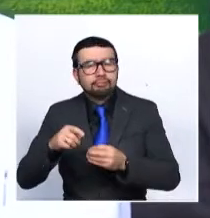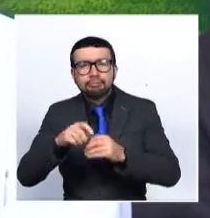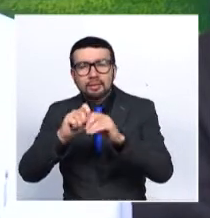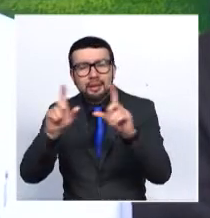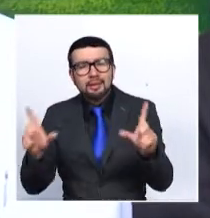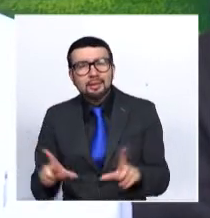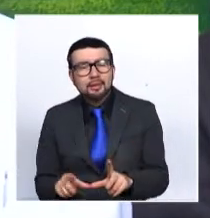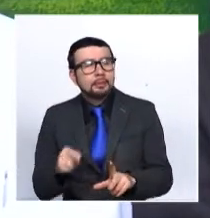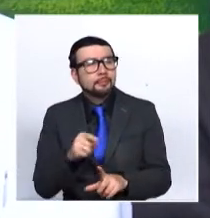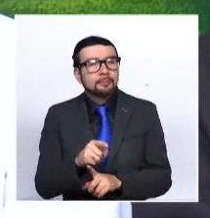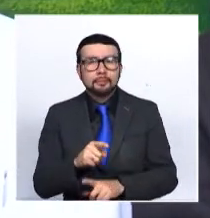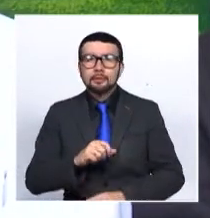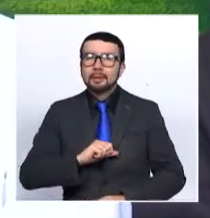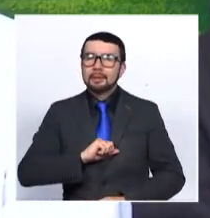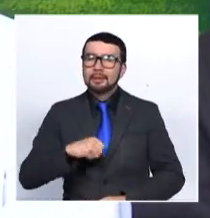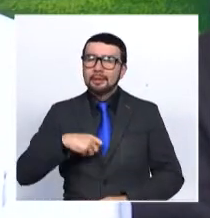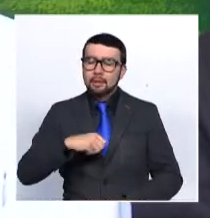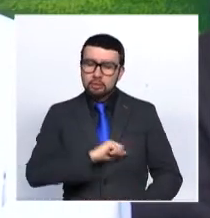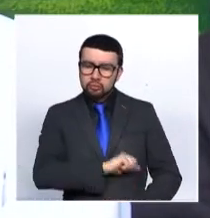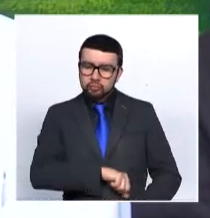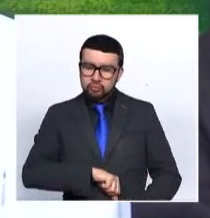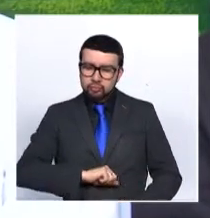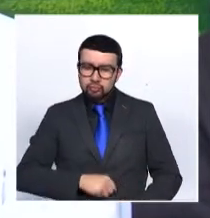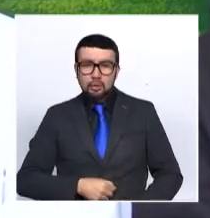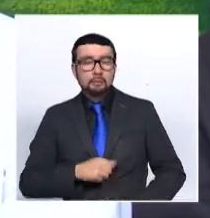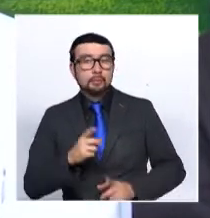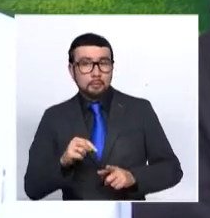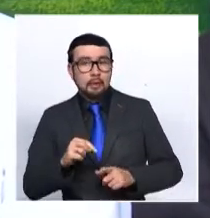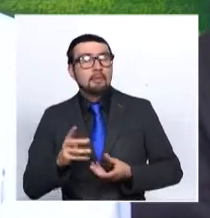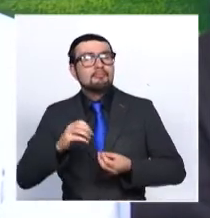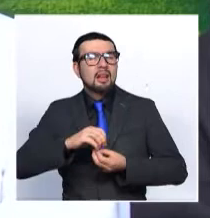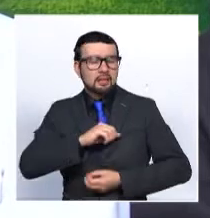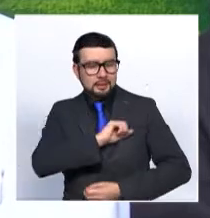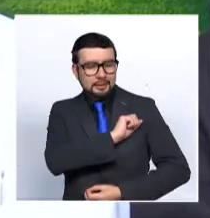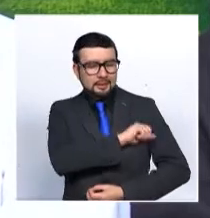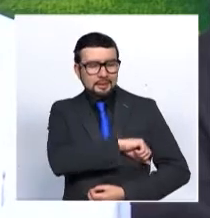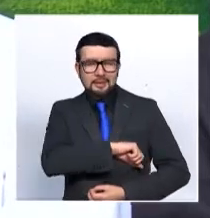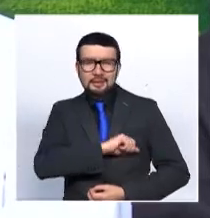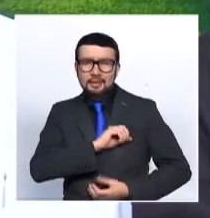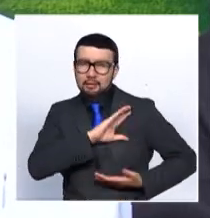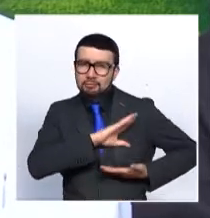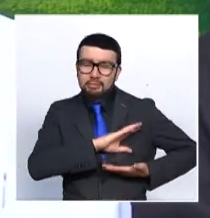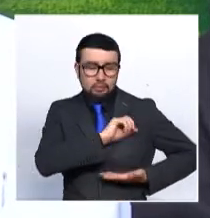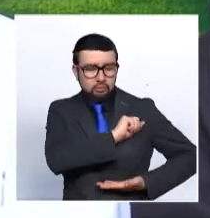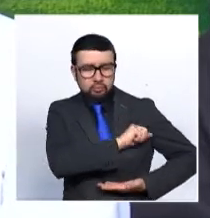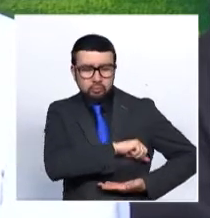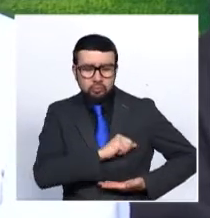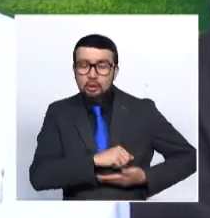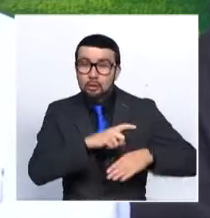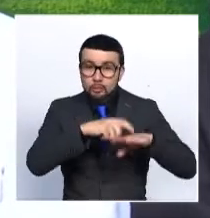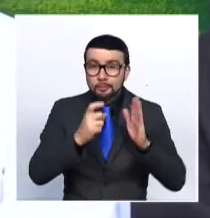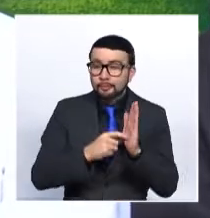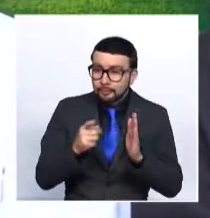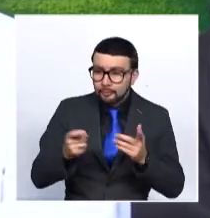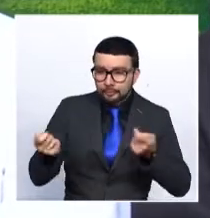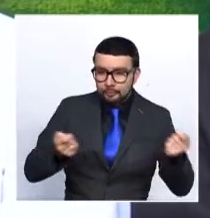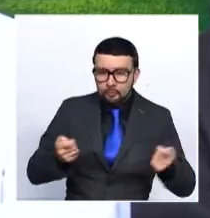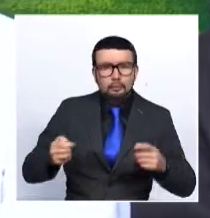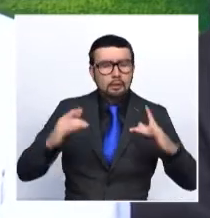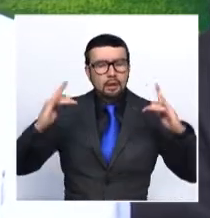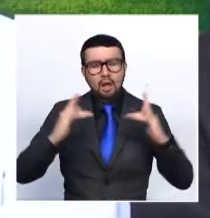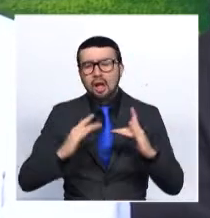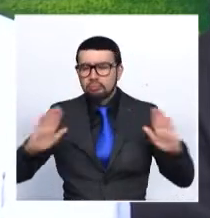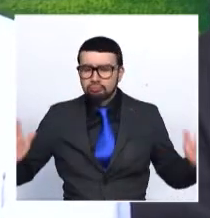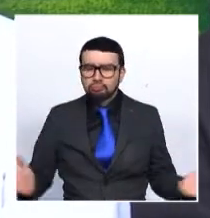la ecografía de alta resolución del seno, o sea que es todo un proceso que se está montado alrededor de una camilla con todos